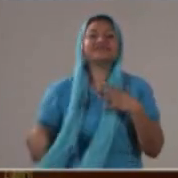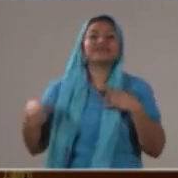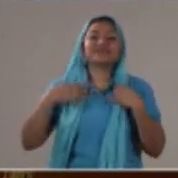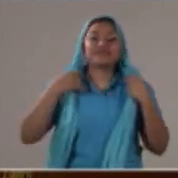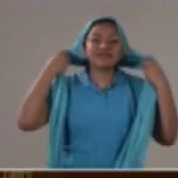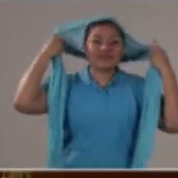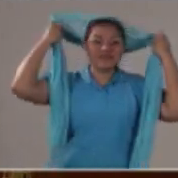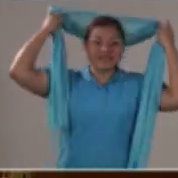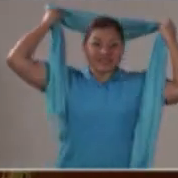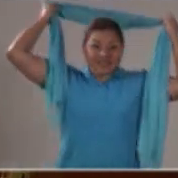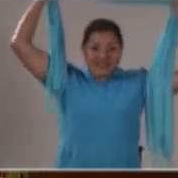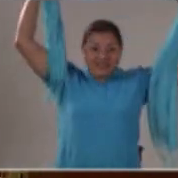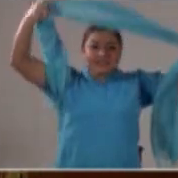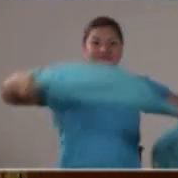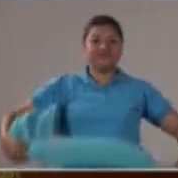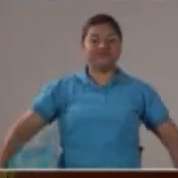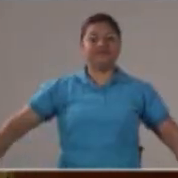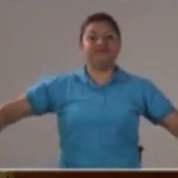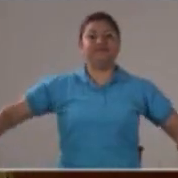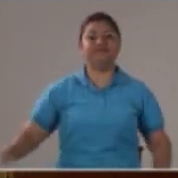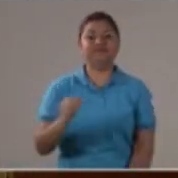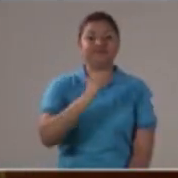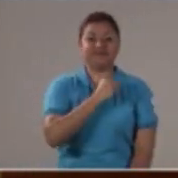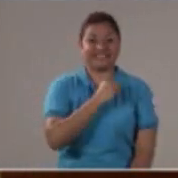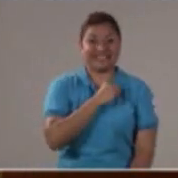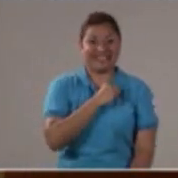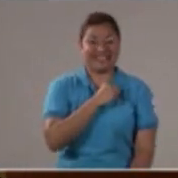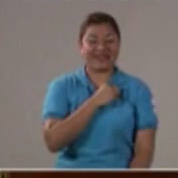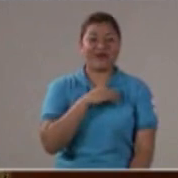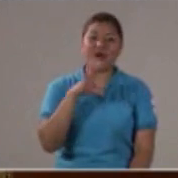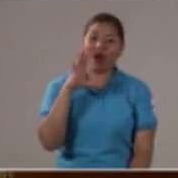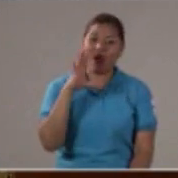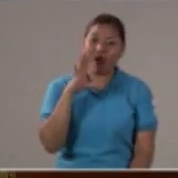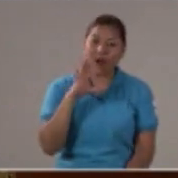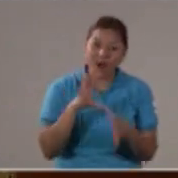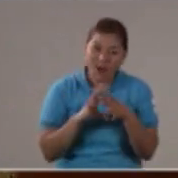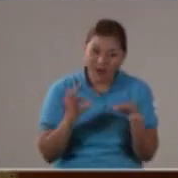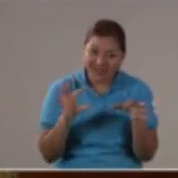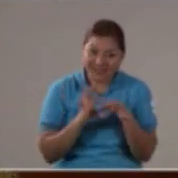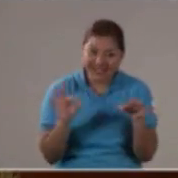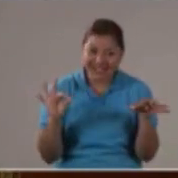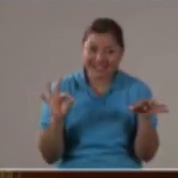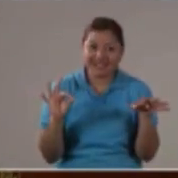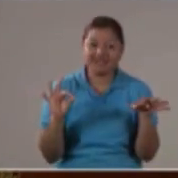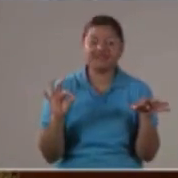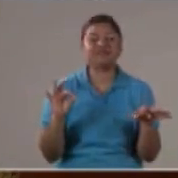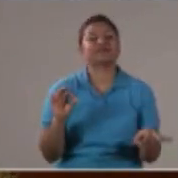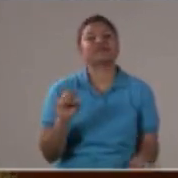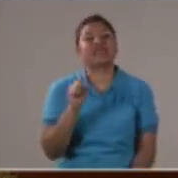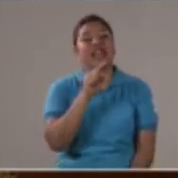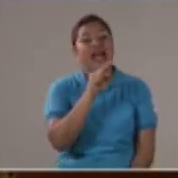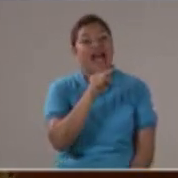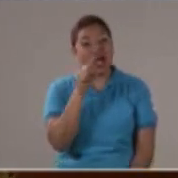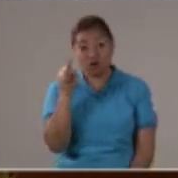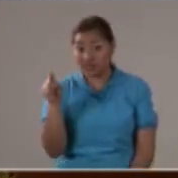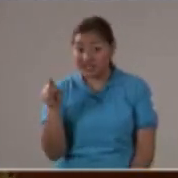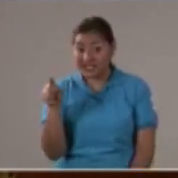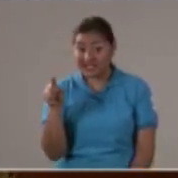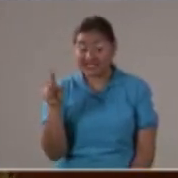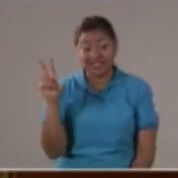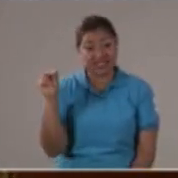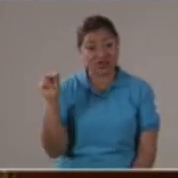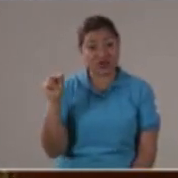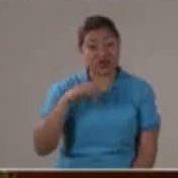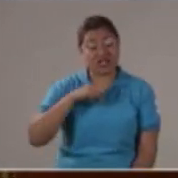Rey. Quiero contarle a todos los que no estuvieron en el servicio